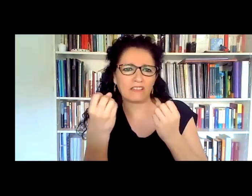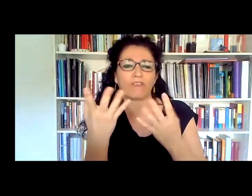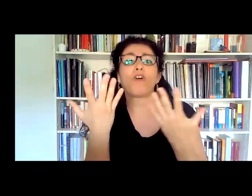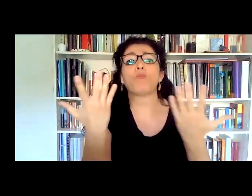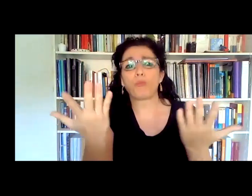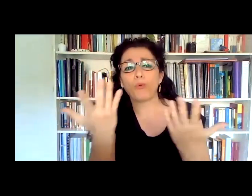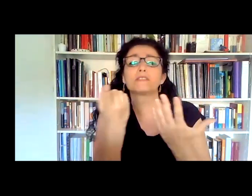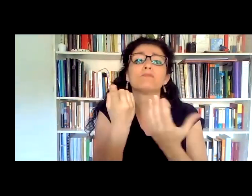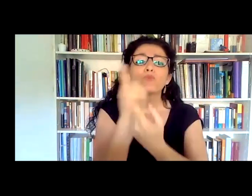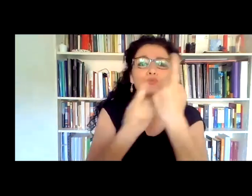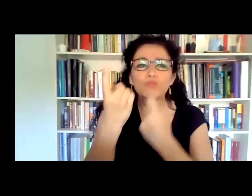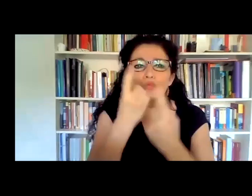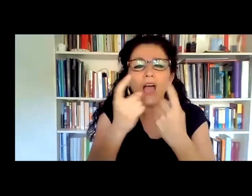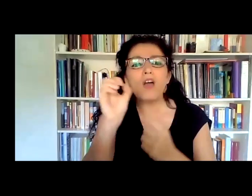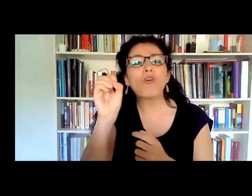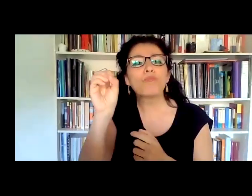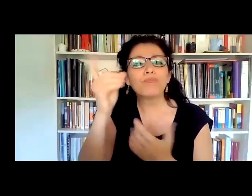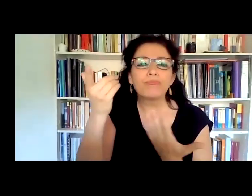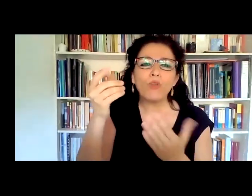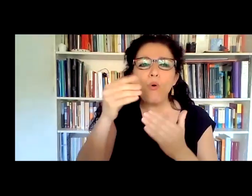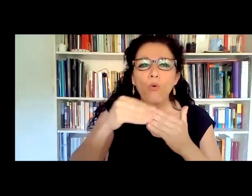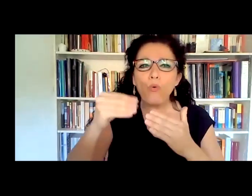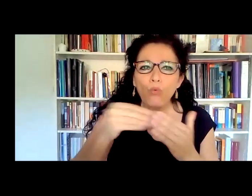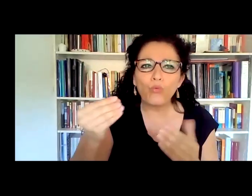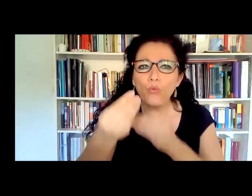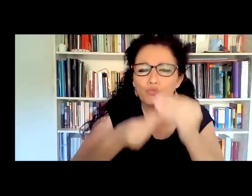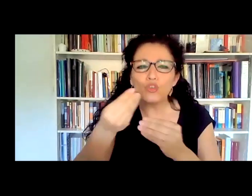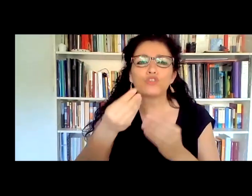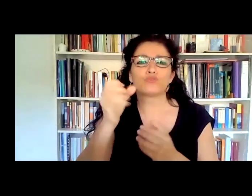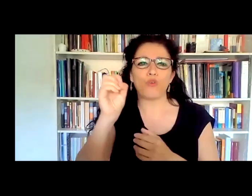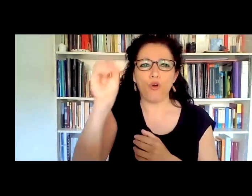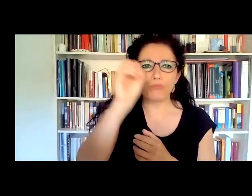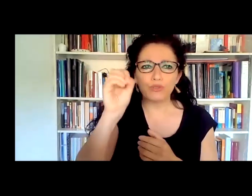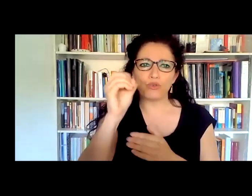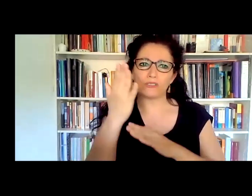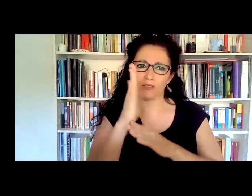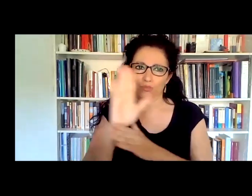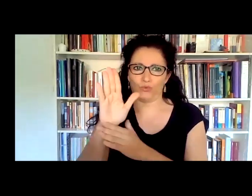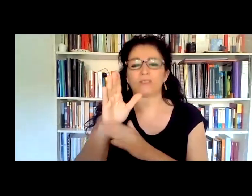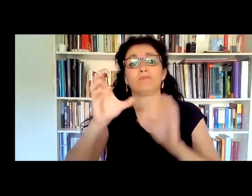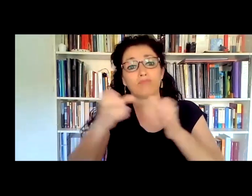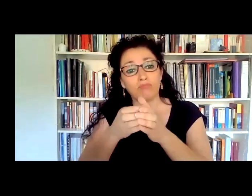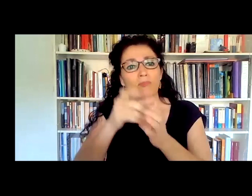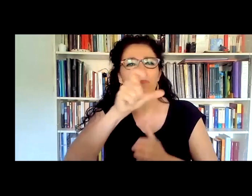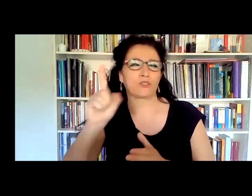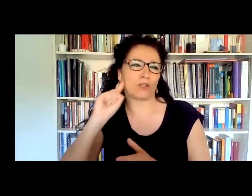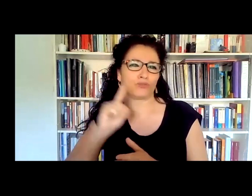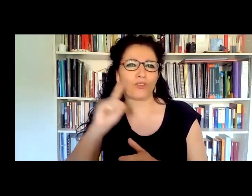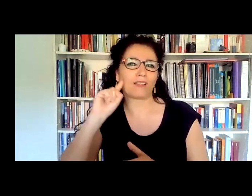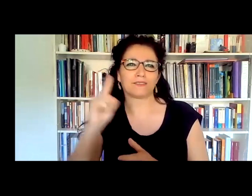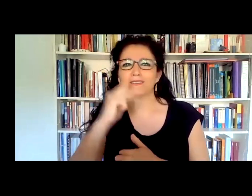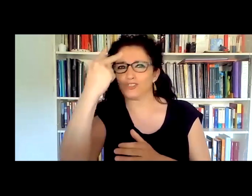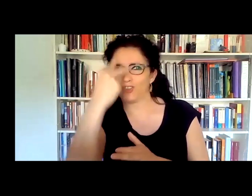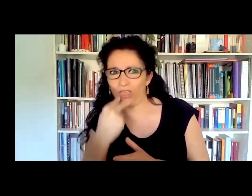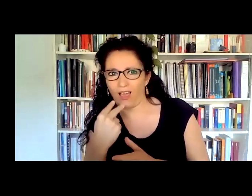tiene una metodología mixta, tanto cuantitativa como cualitativa, y se recoge la opinión de los usuarios,